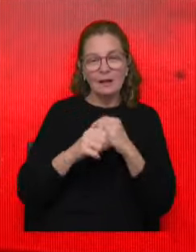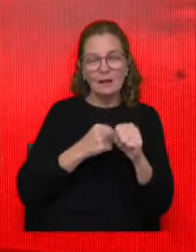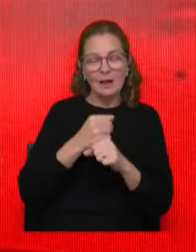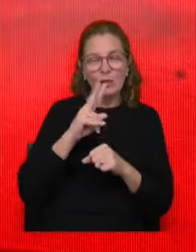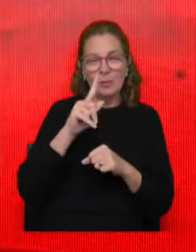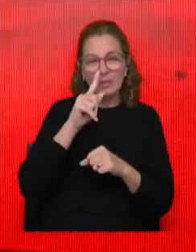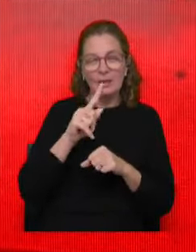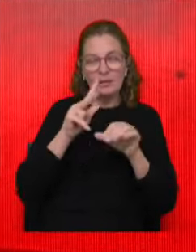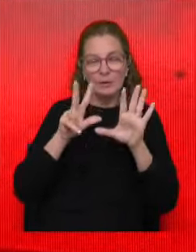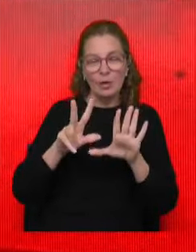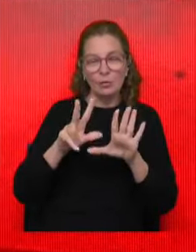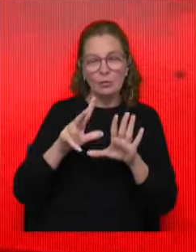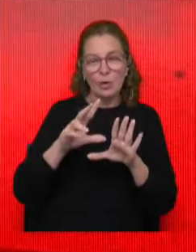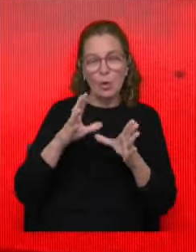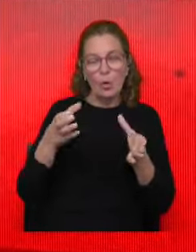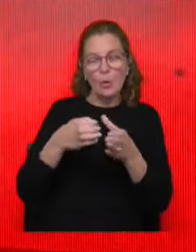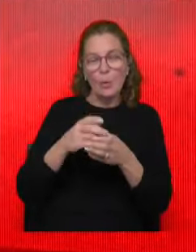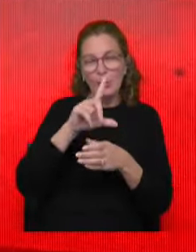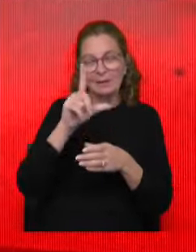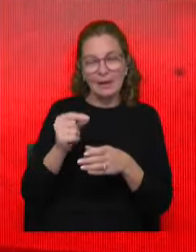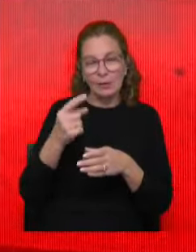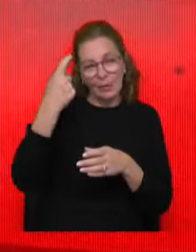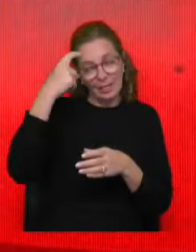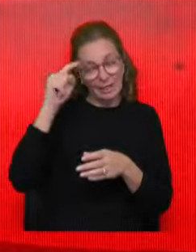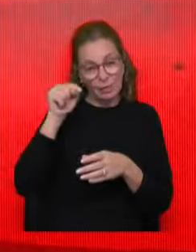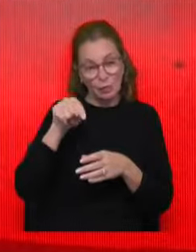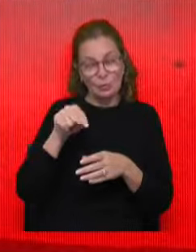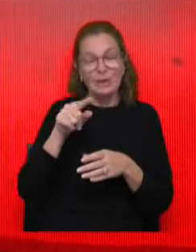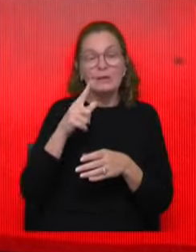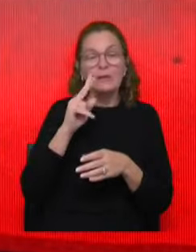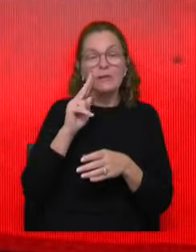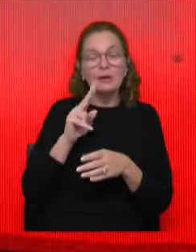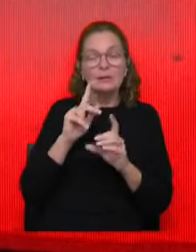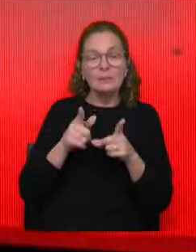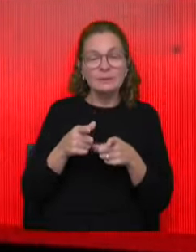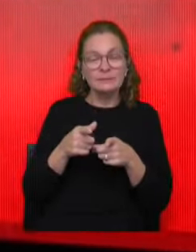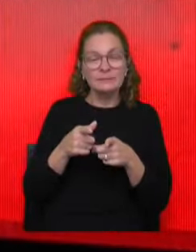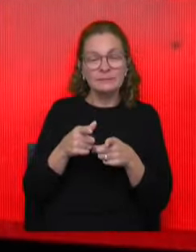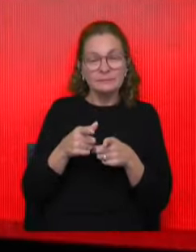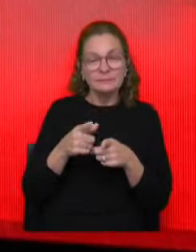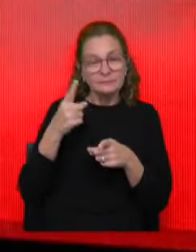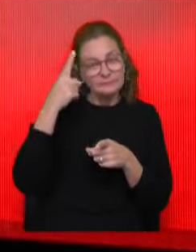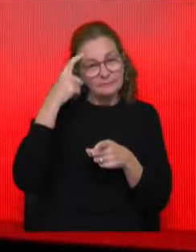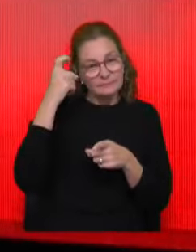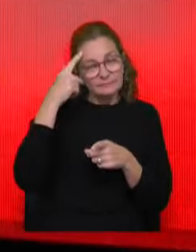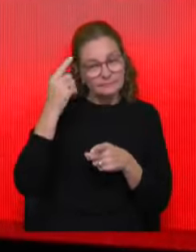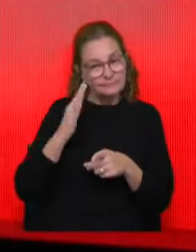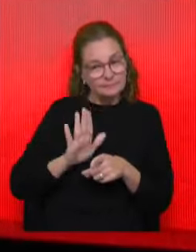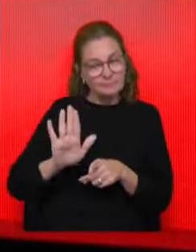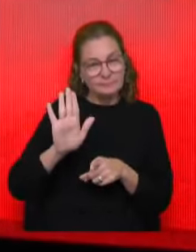2018 con elenco italiano, esta obra que es una idea tuya y que tiene que ver también con una experiencia propia,